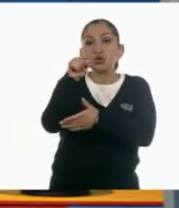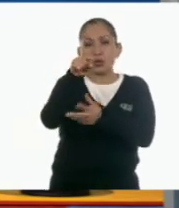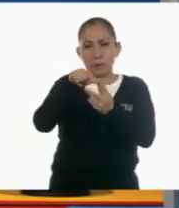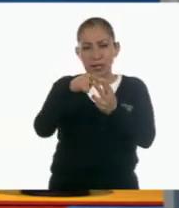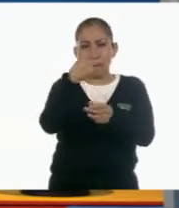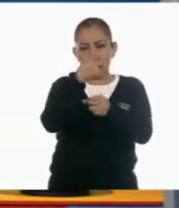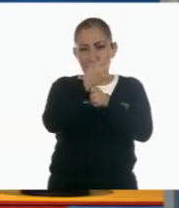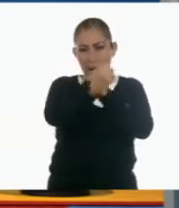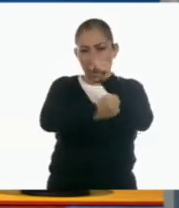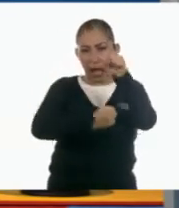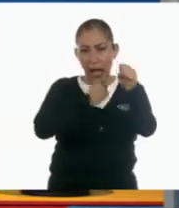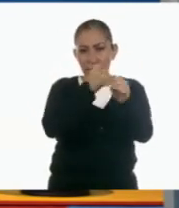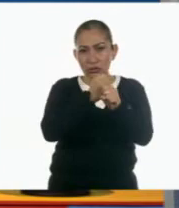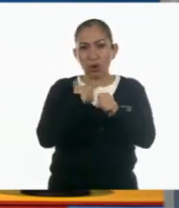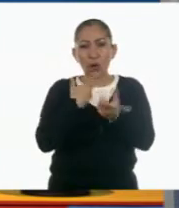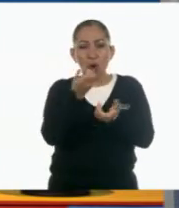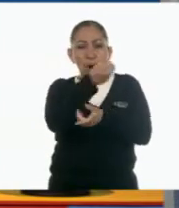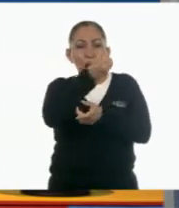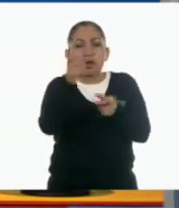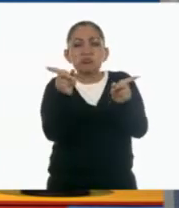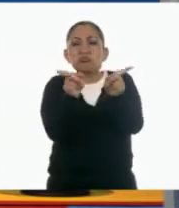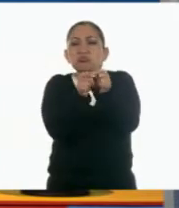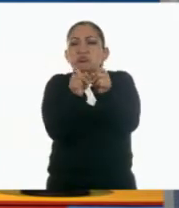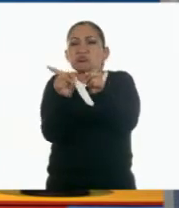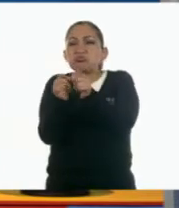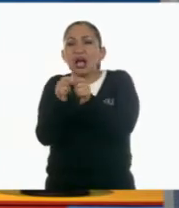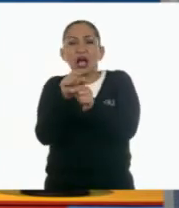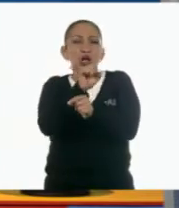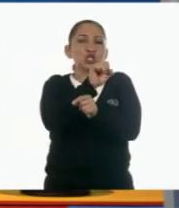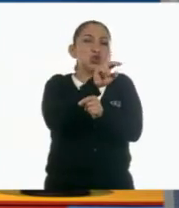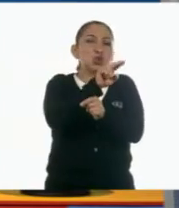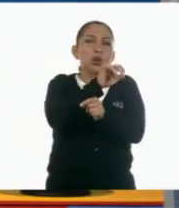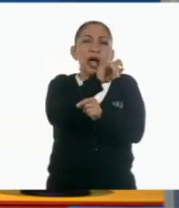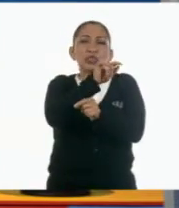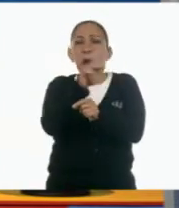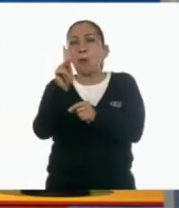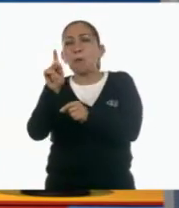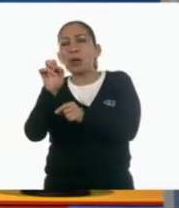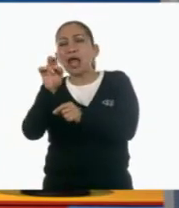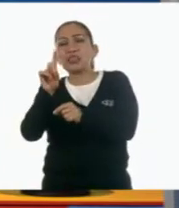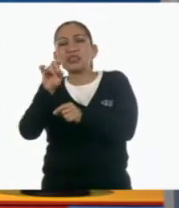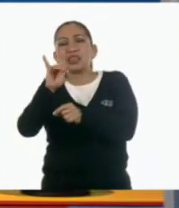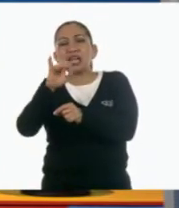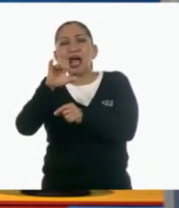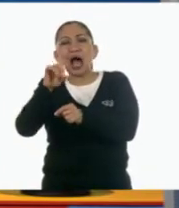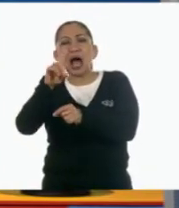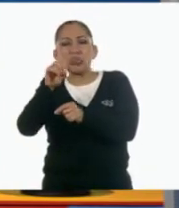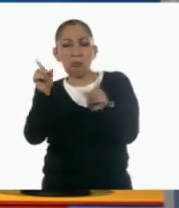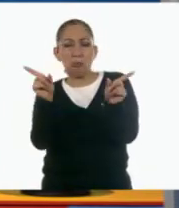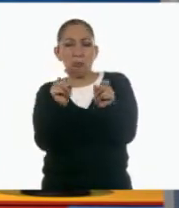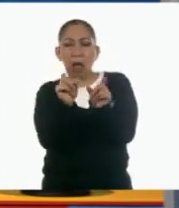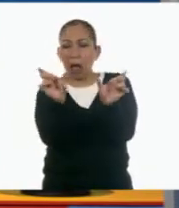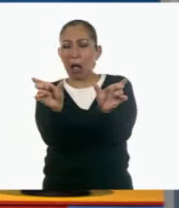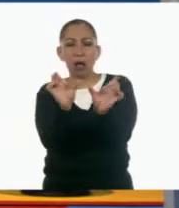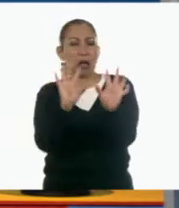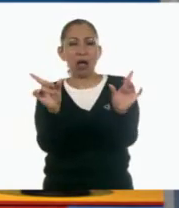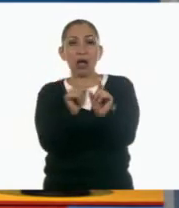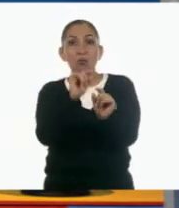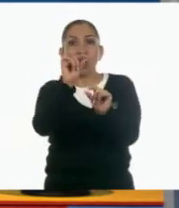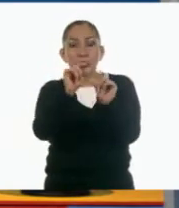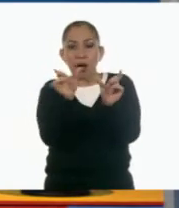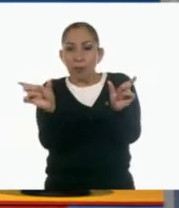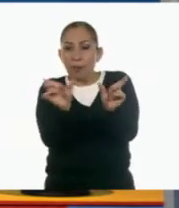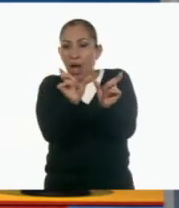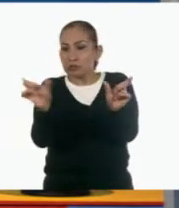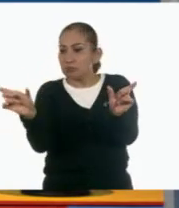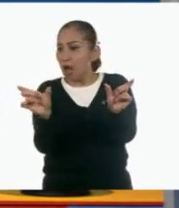en primer grado, hacías oraciones muy sencillas con su sujeto y su predicado. Poco a poco este nivel va haciéndose